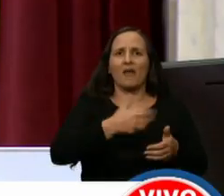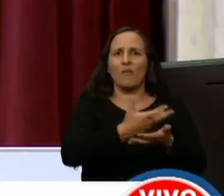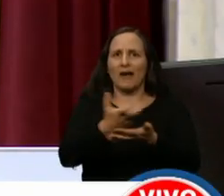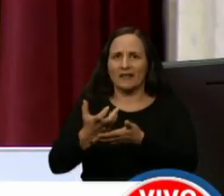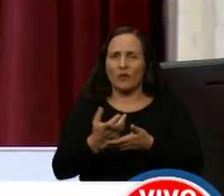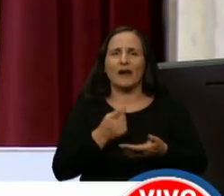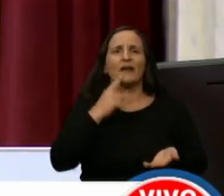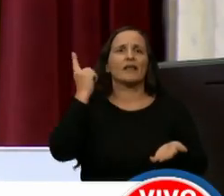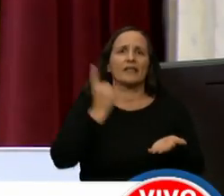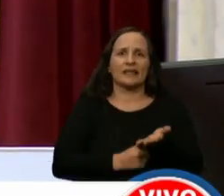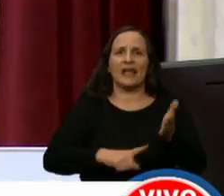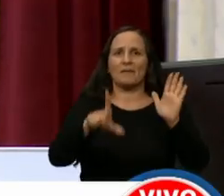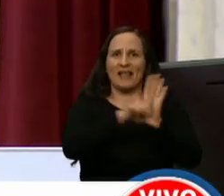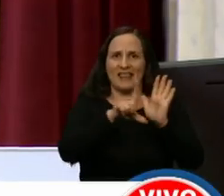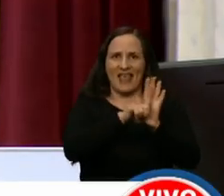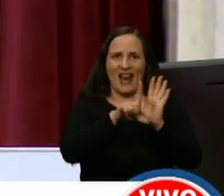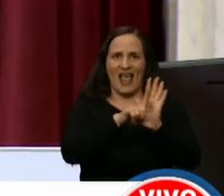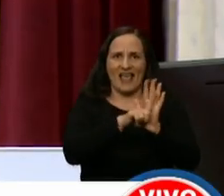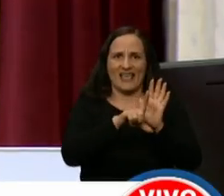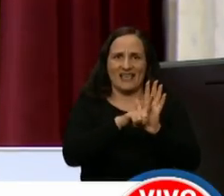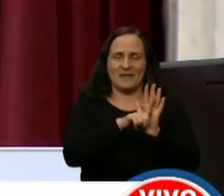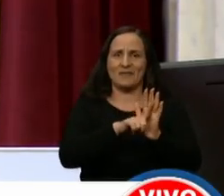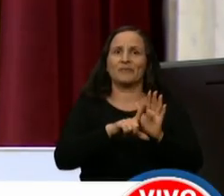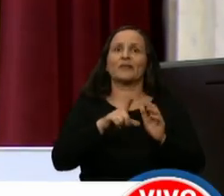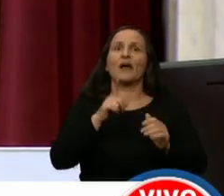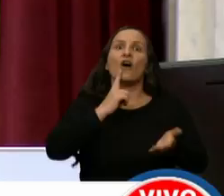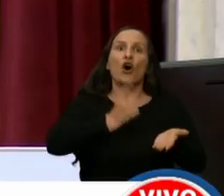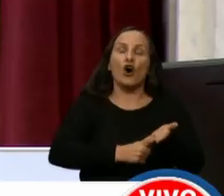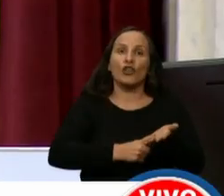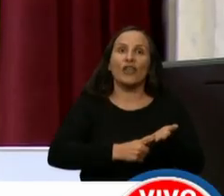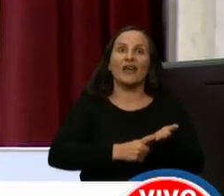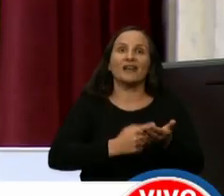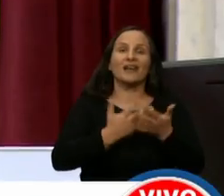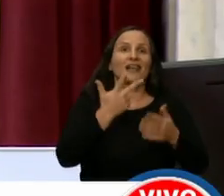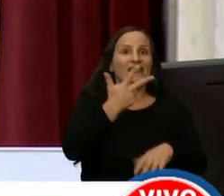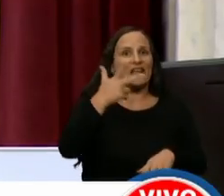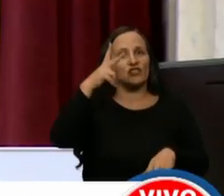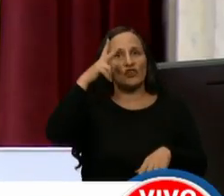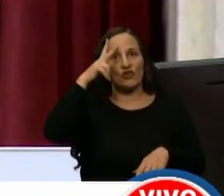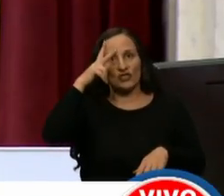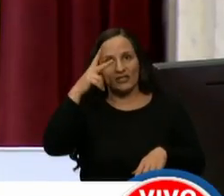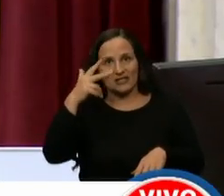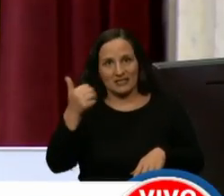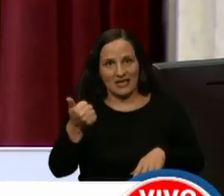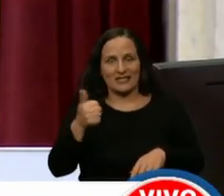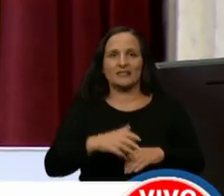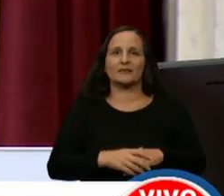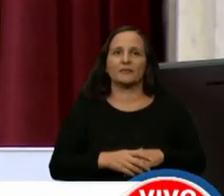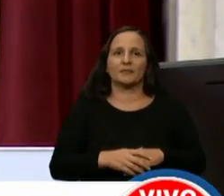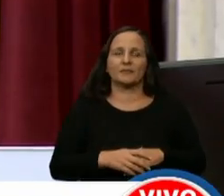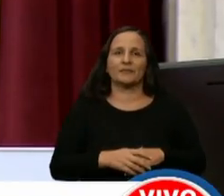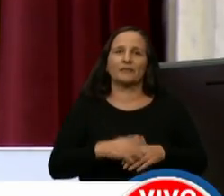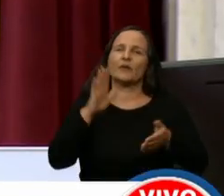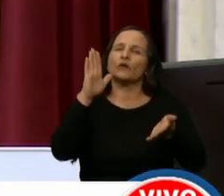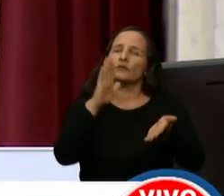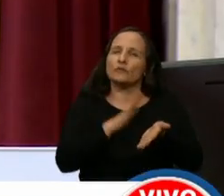dictámenes de ley contenidos en las órdenes del día 386 acuerdo de reconocimiento y